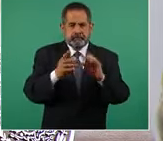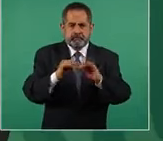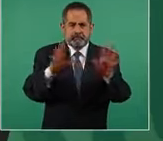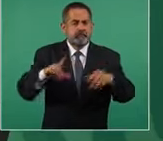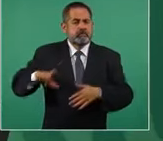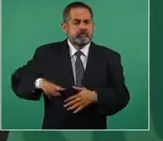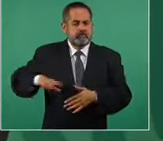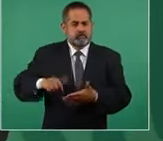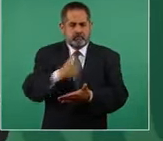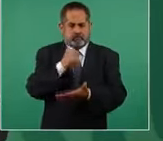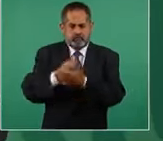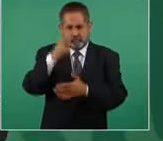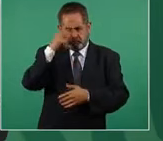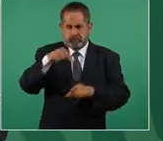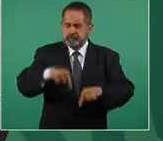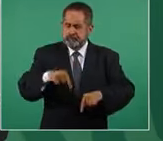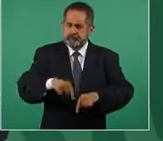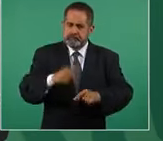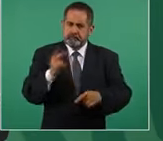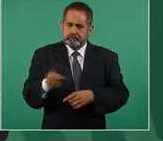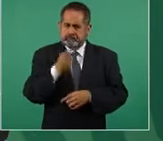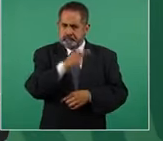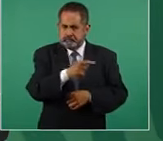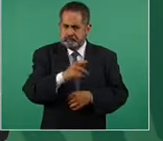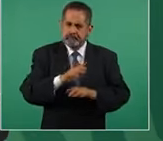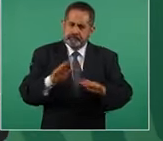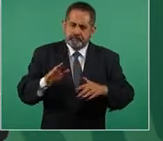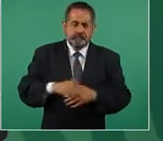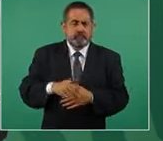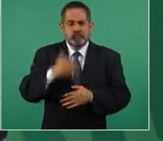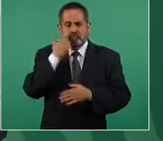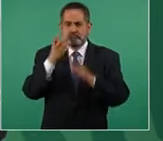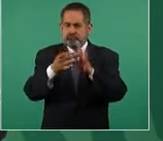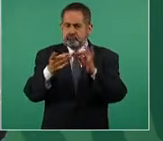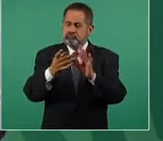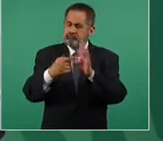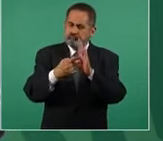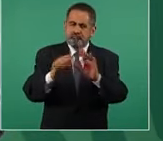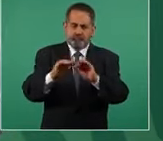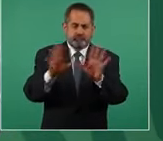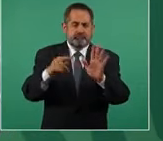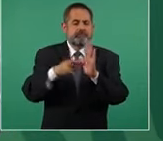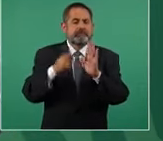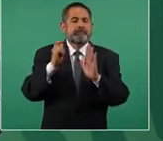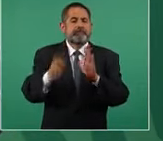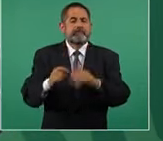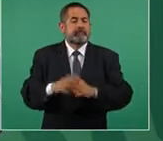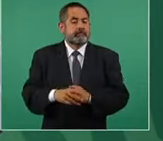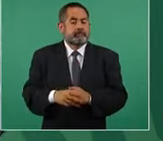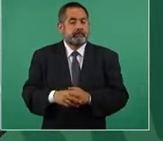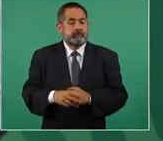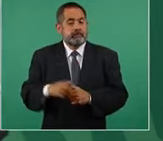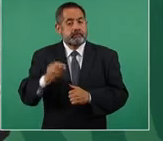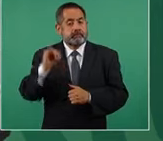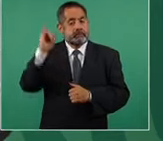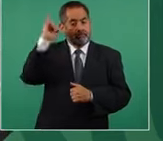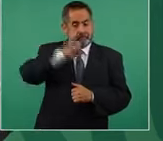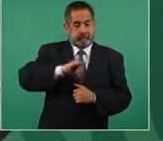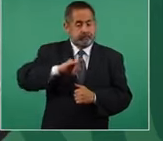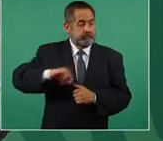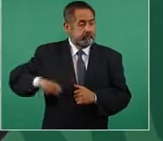de la ciudad. Y sí quiero dejar de manifiesto de que la jefa de